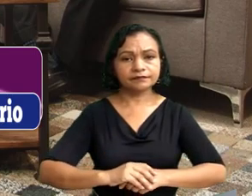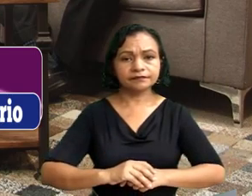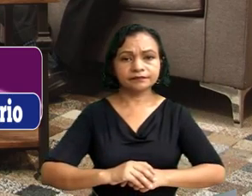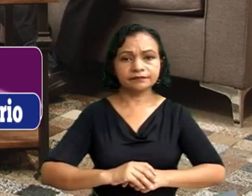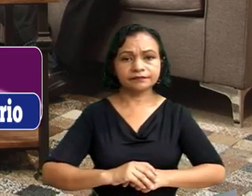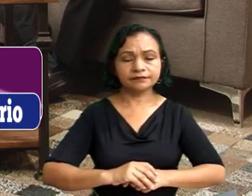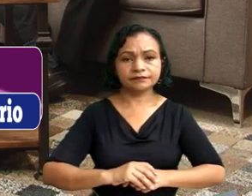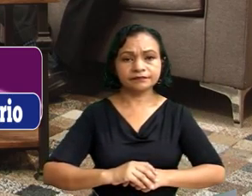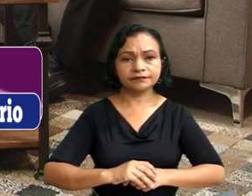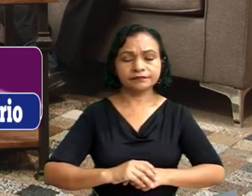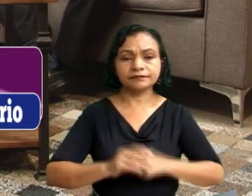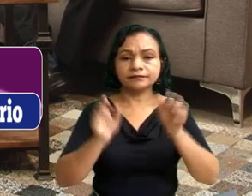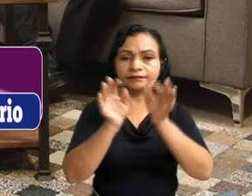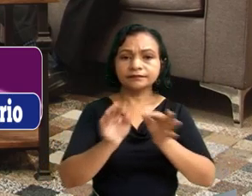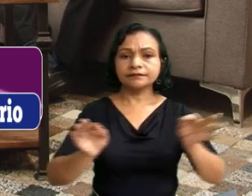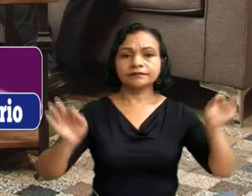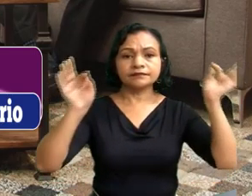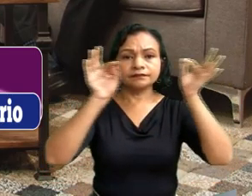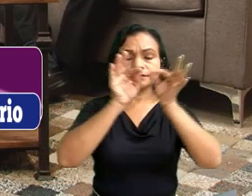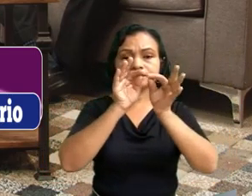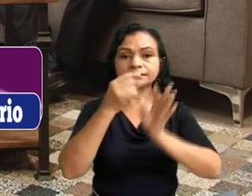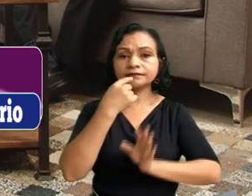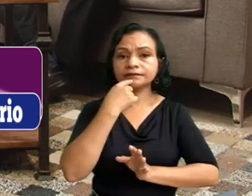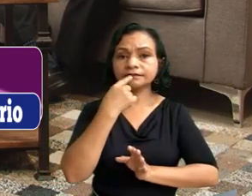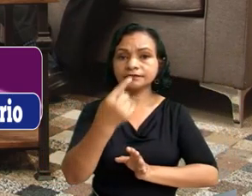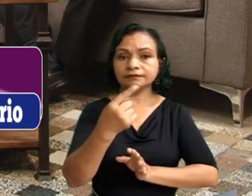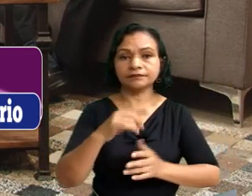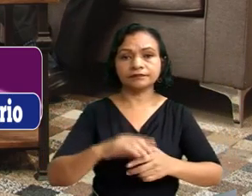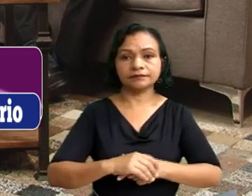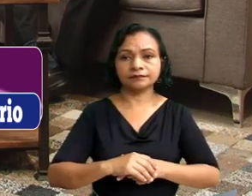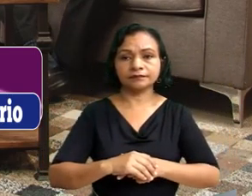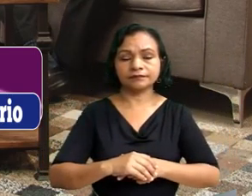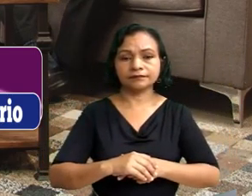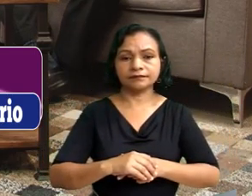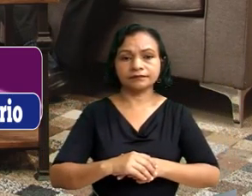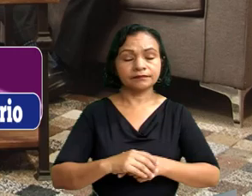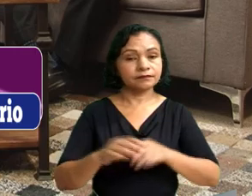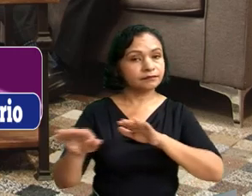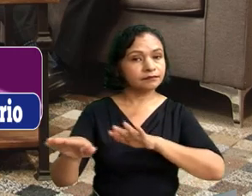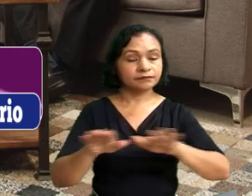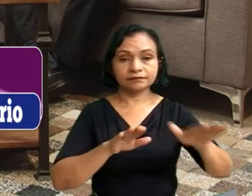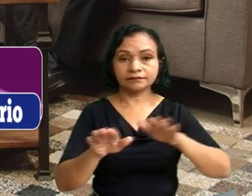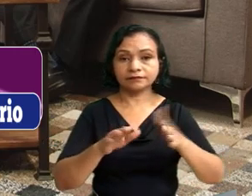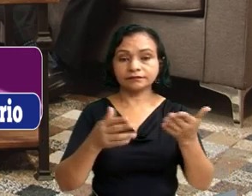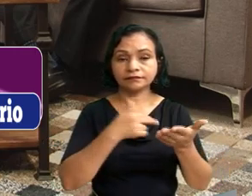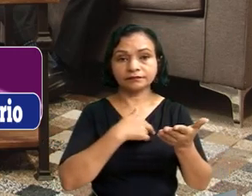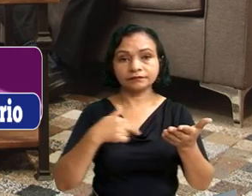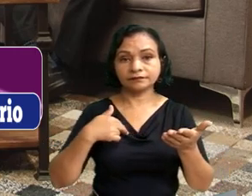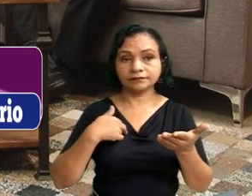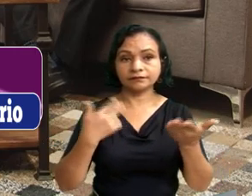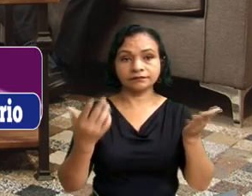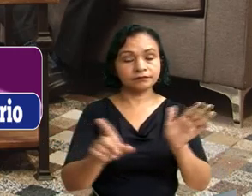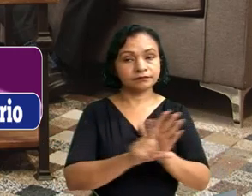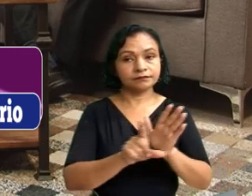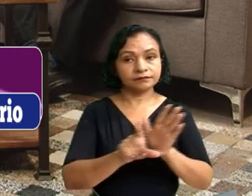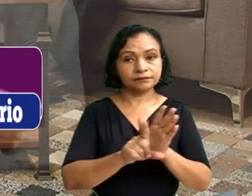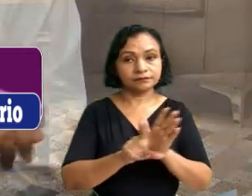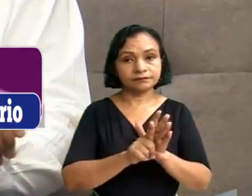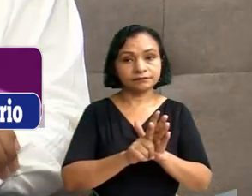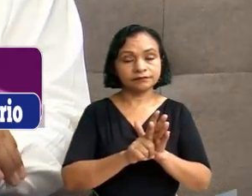un elemento importante es que no puede haber repetición es muy importante que está contemplado entra en la ley precisamente